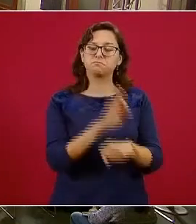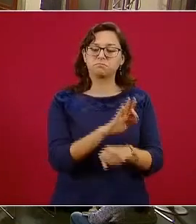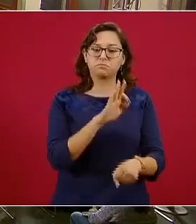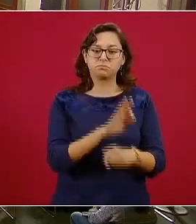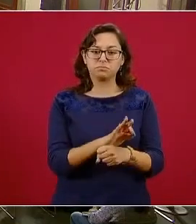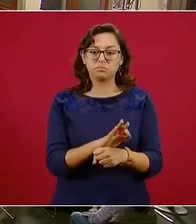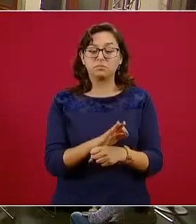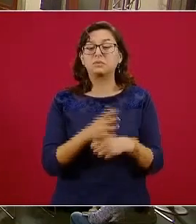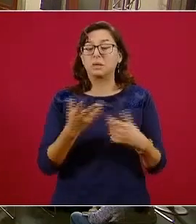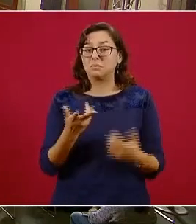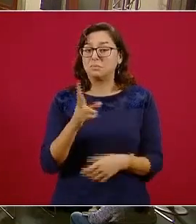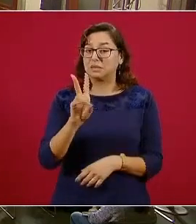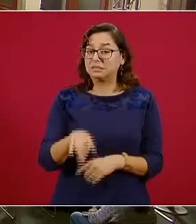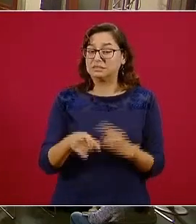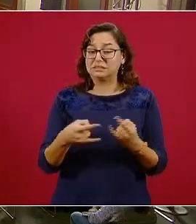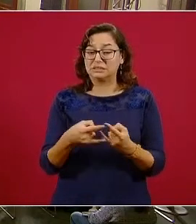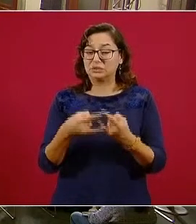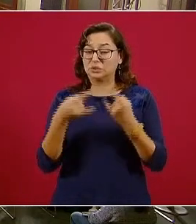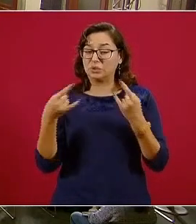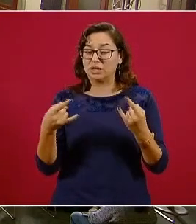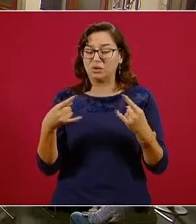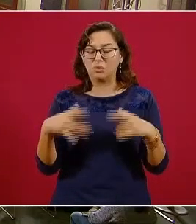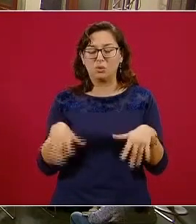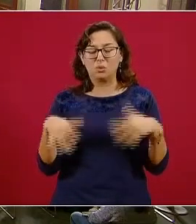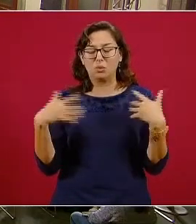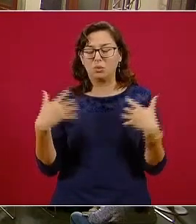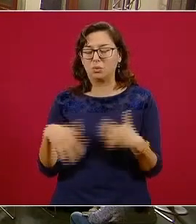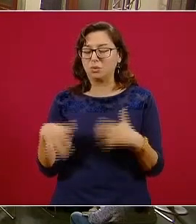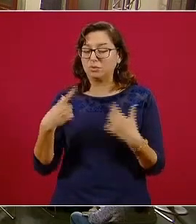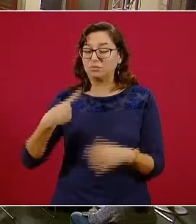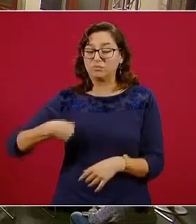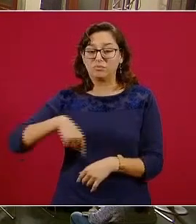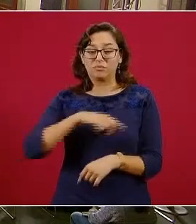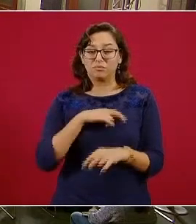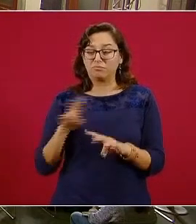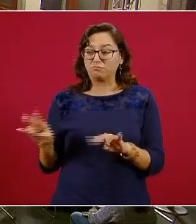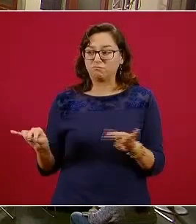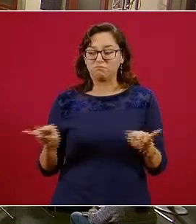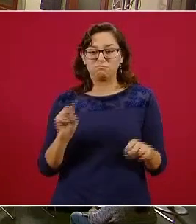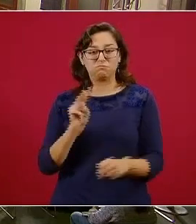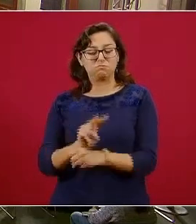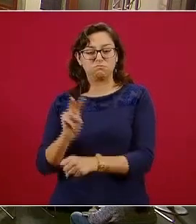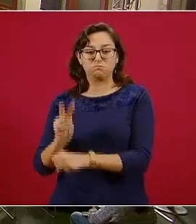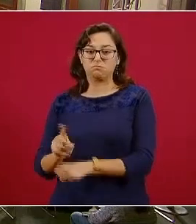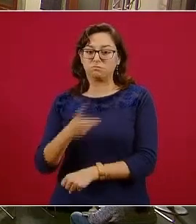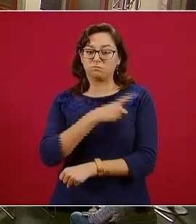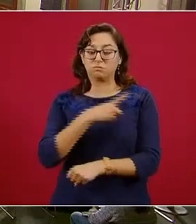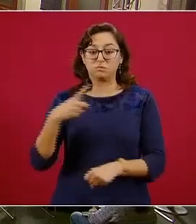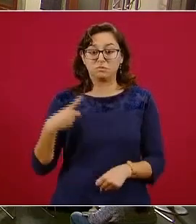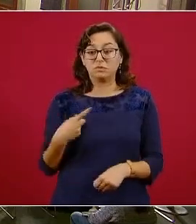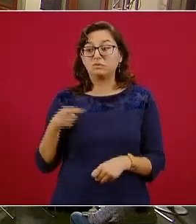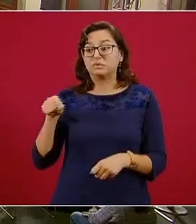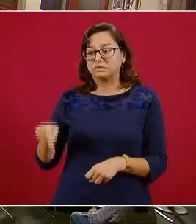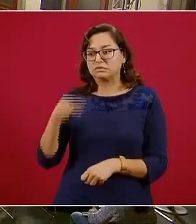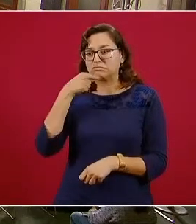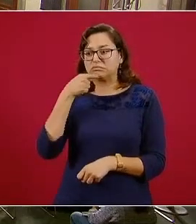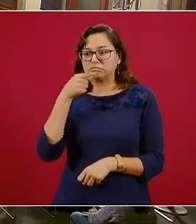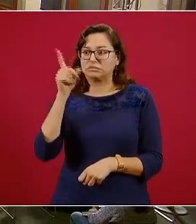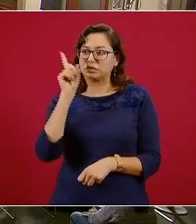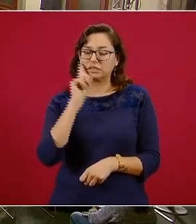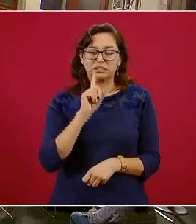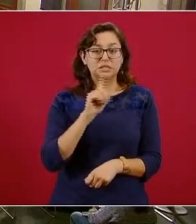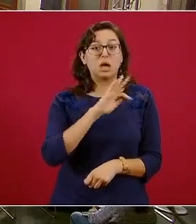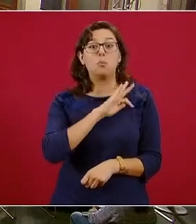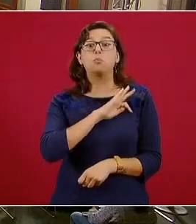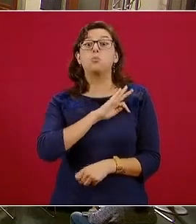planteo como un caso en el que tenemos que estar muy vigilantes todos. Ella afortunadamente tuvo esta herramienta de acceso